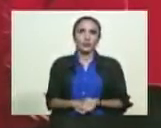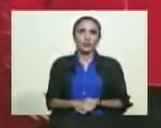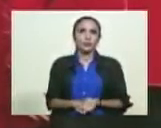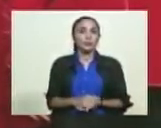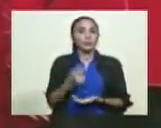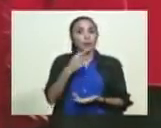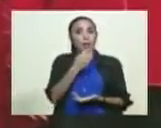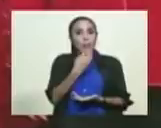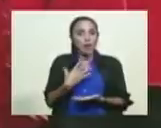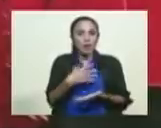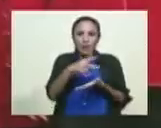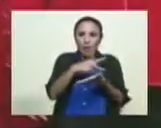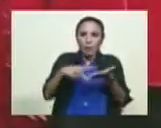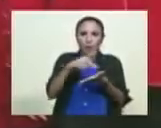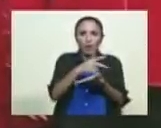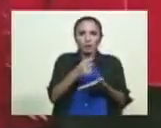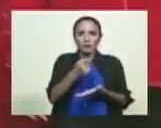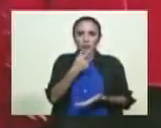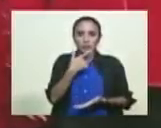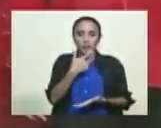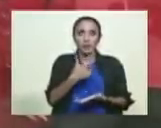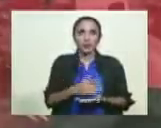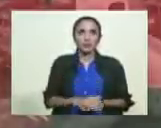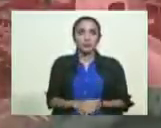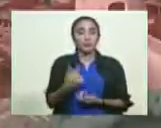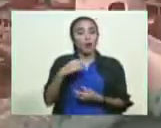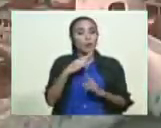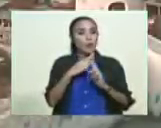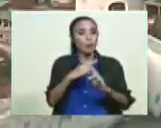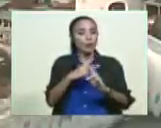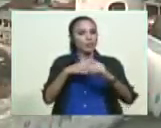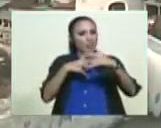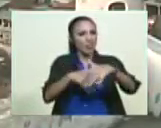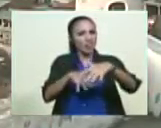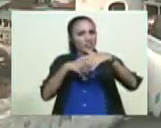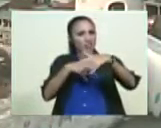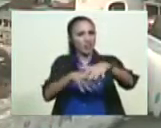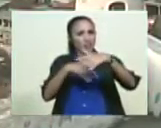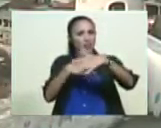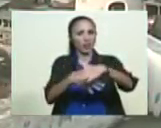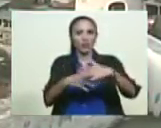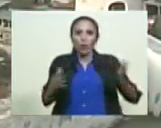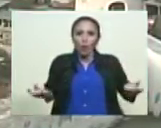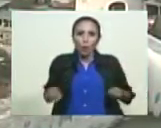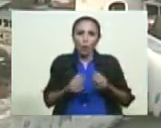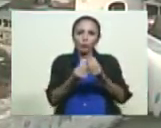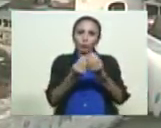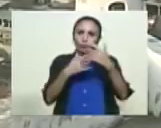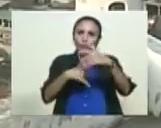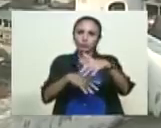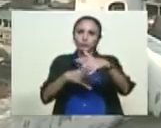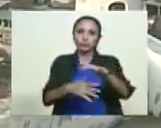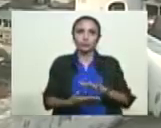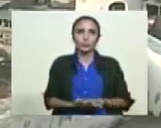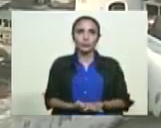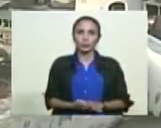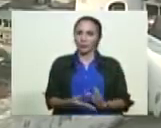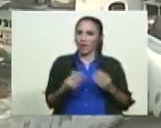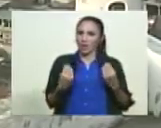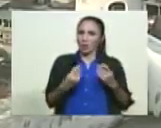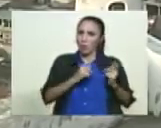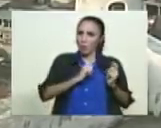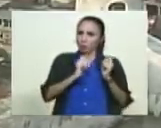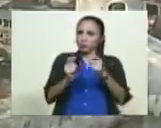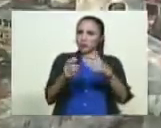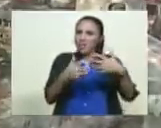que darle una respuesta en las calles de dignidad. ¿Cómo que van a entregar el puerto de La